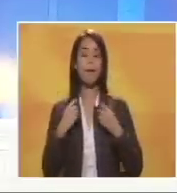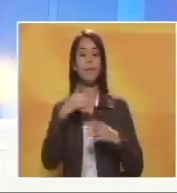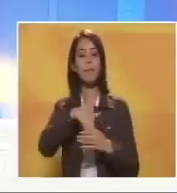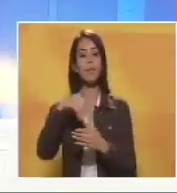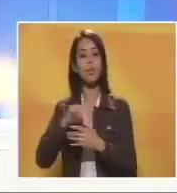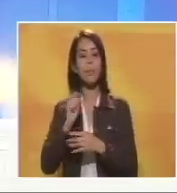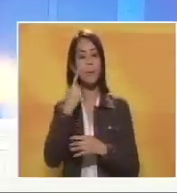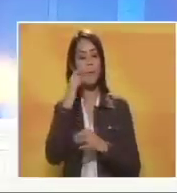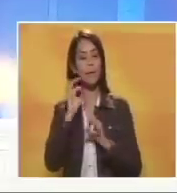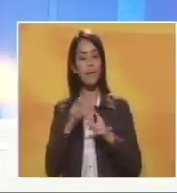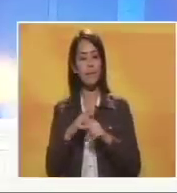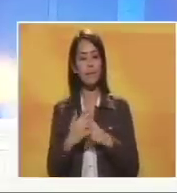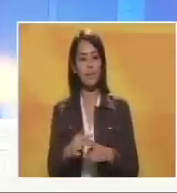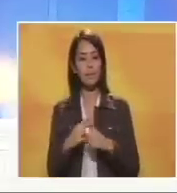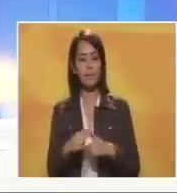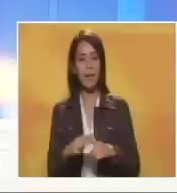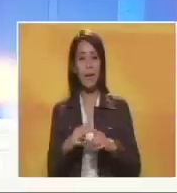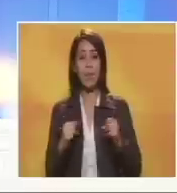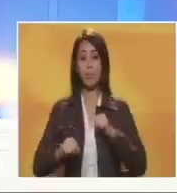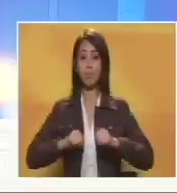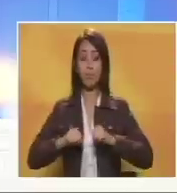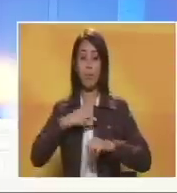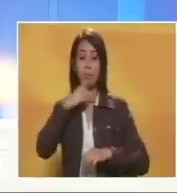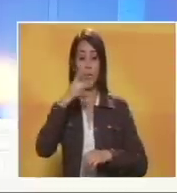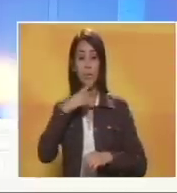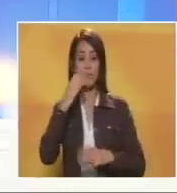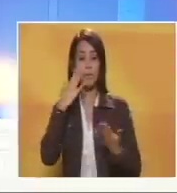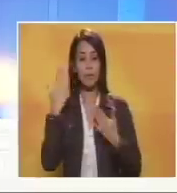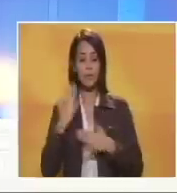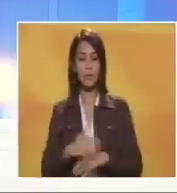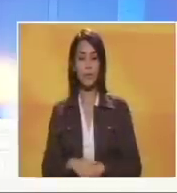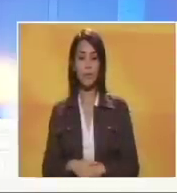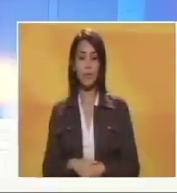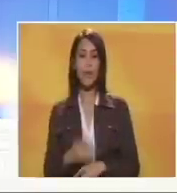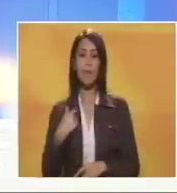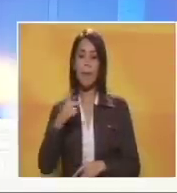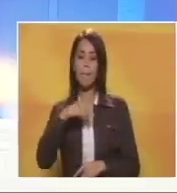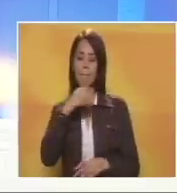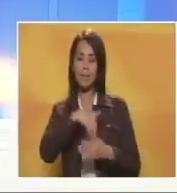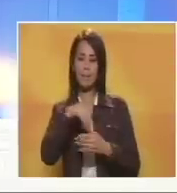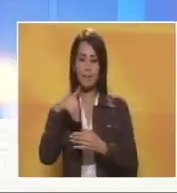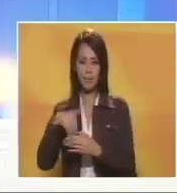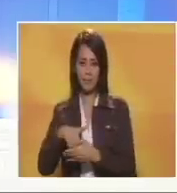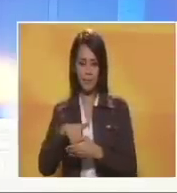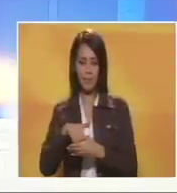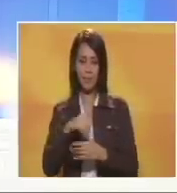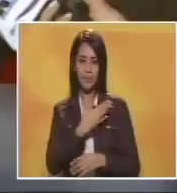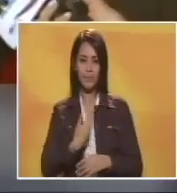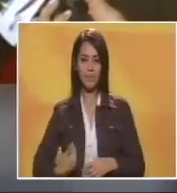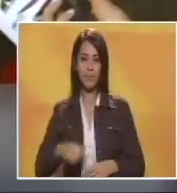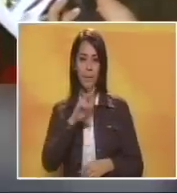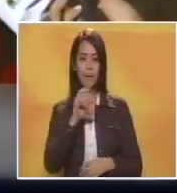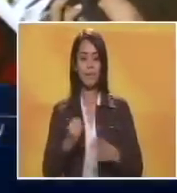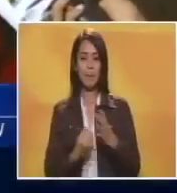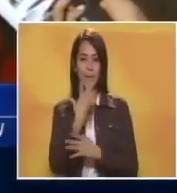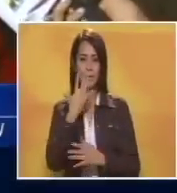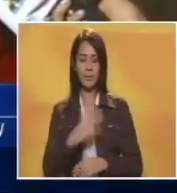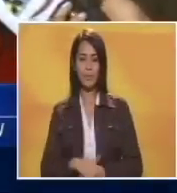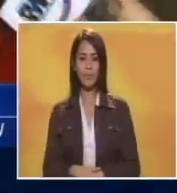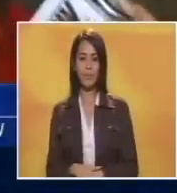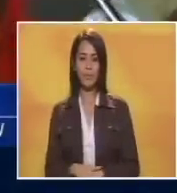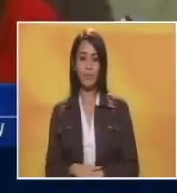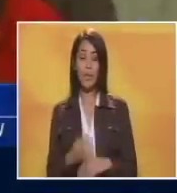taller de brigadistas de dicho movimiento político de cara a los venideros comicios presidenciales del 20 de mayo. Estamos en